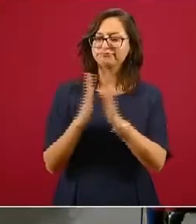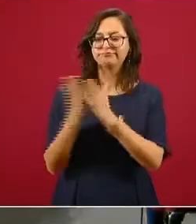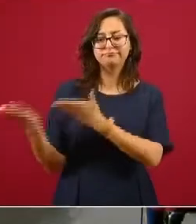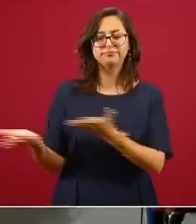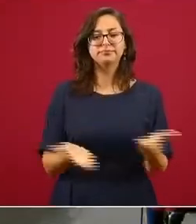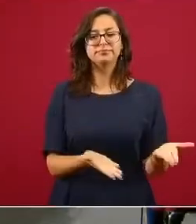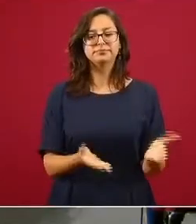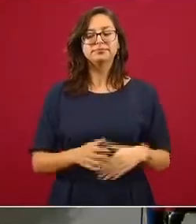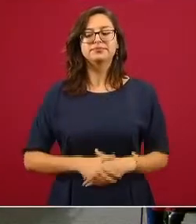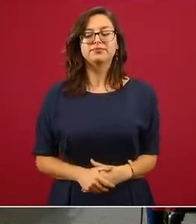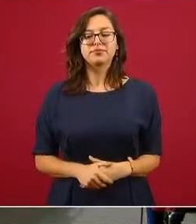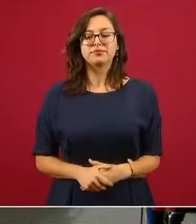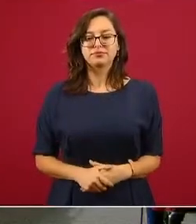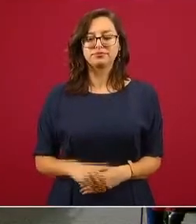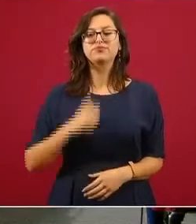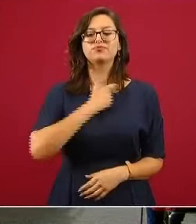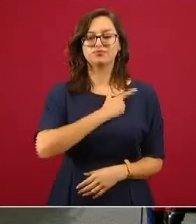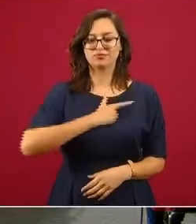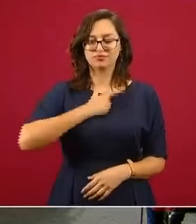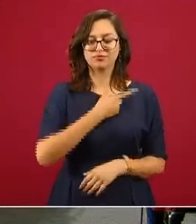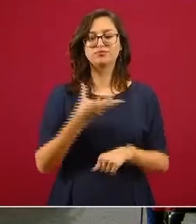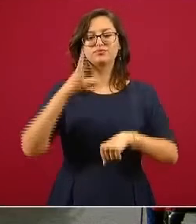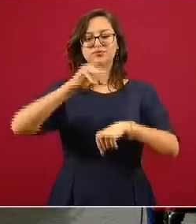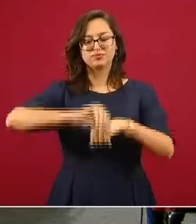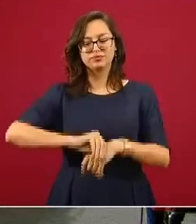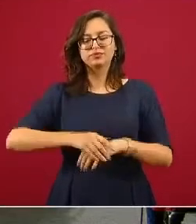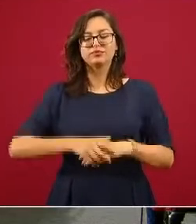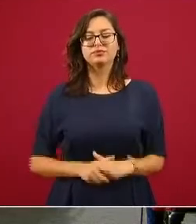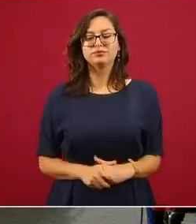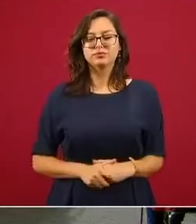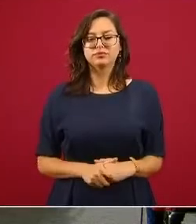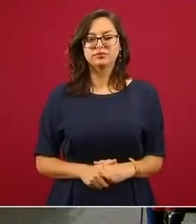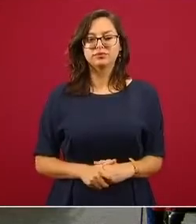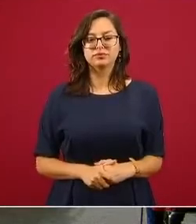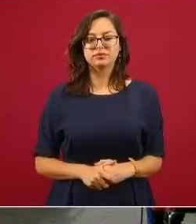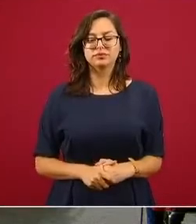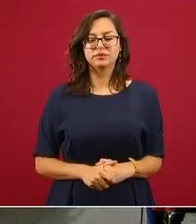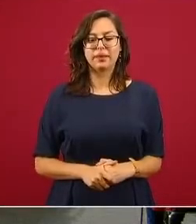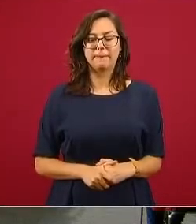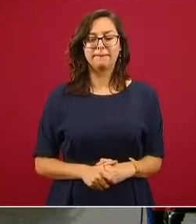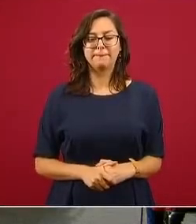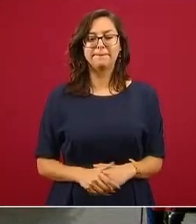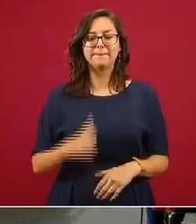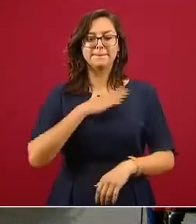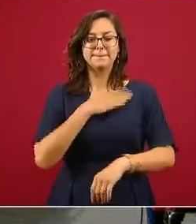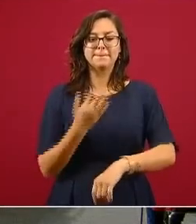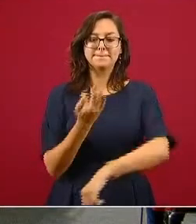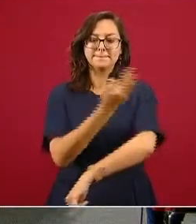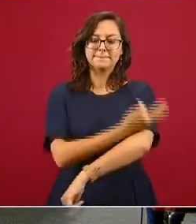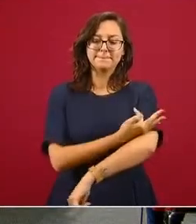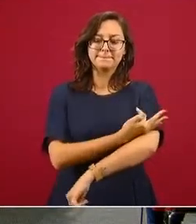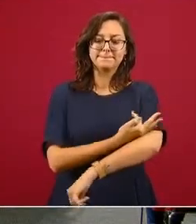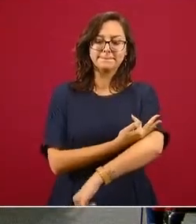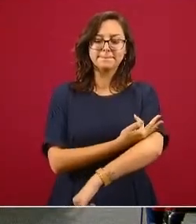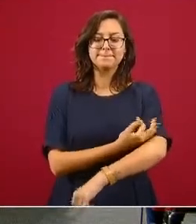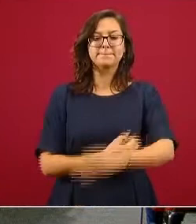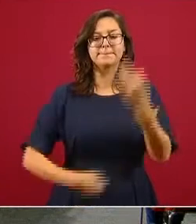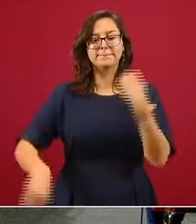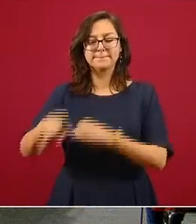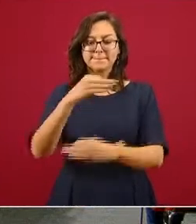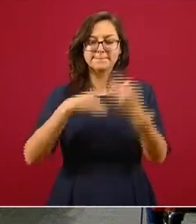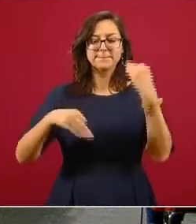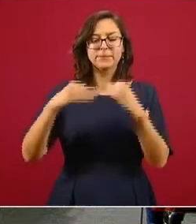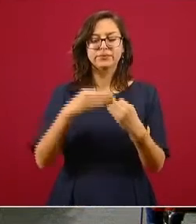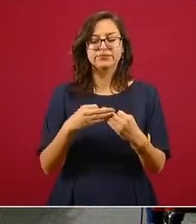Gracias. Con mucho gusto y con su permiso, señor secretario. Muy buenas tardes con todas y con